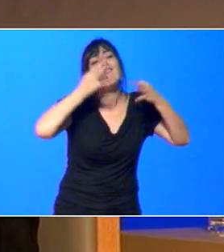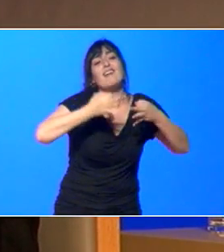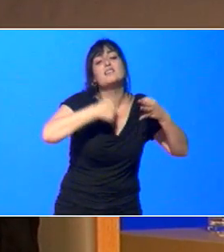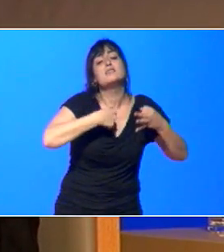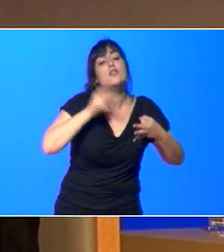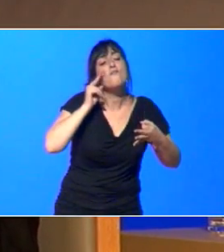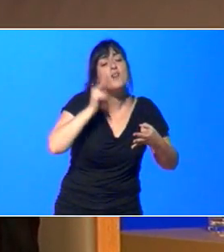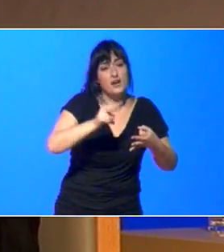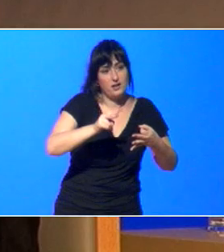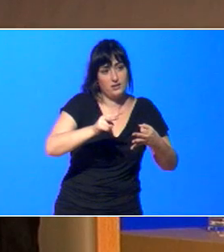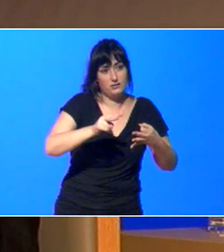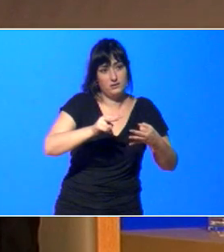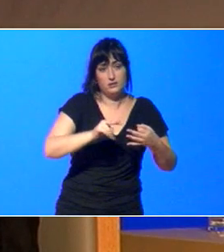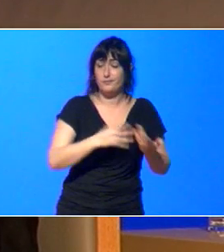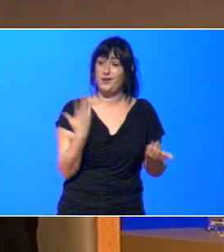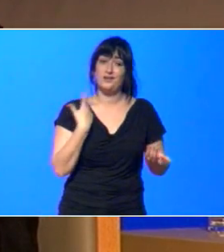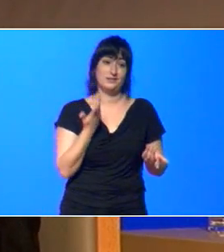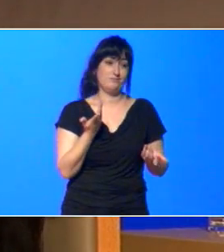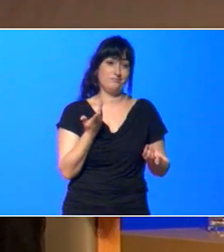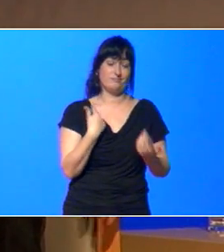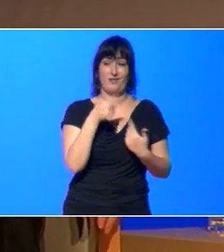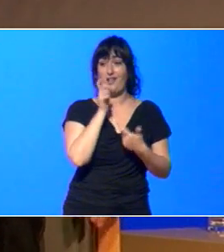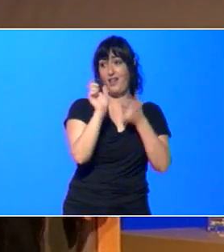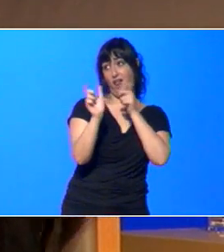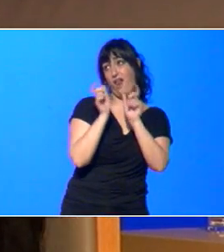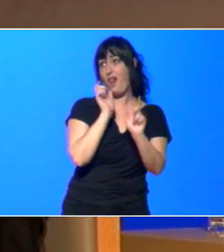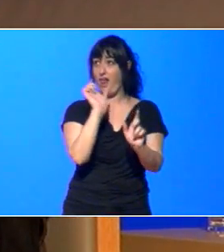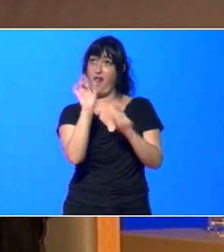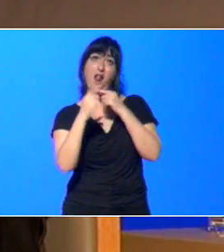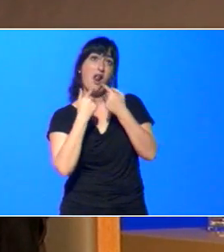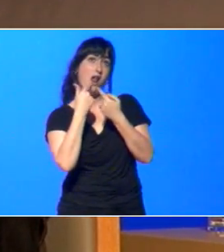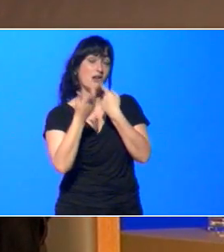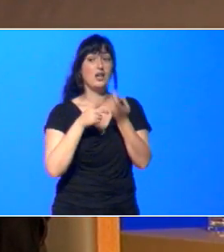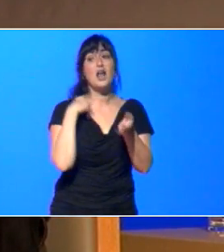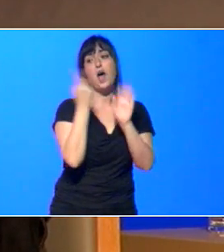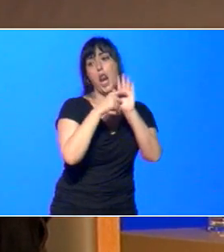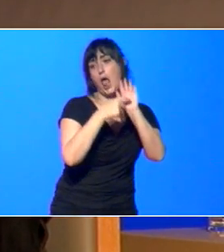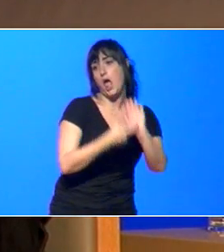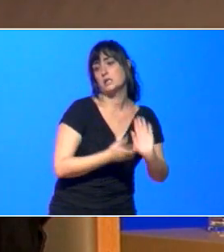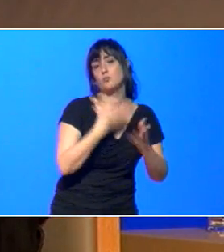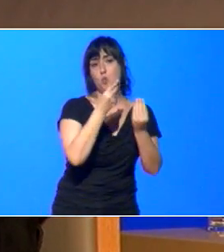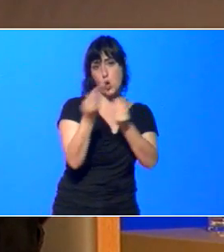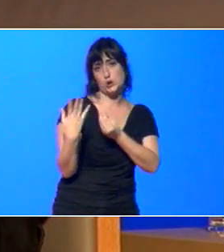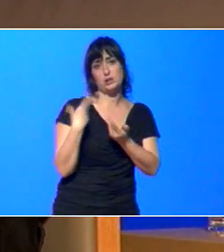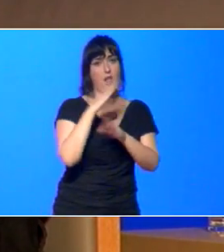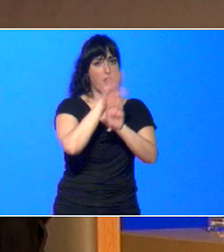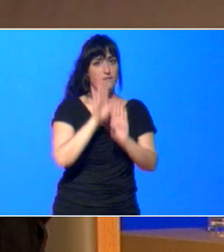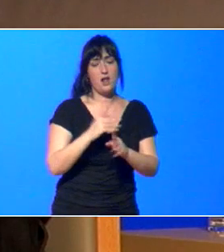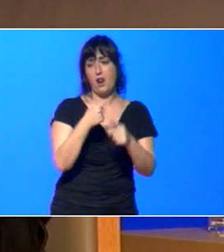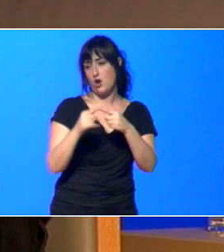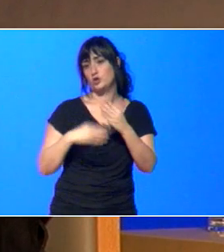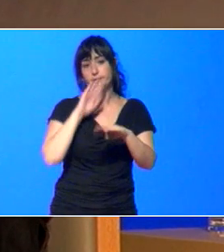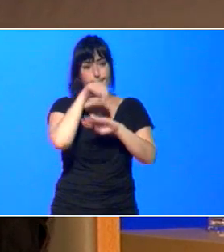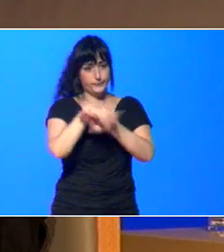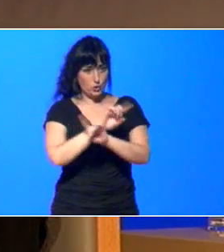yo creo que, porque es que son muchas palabras, es que hay muchas leyes, es que ahí se ha creado una convención, pero que no se cumple. O sea, han pasado